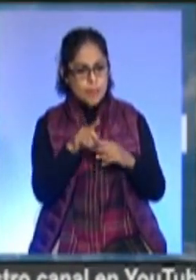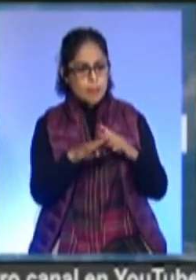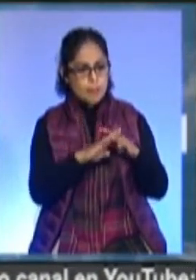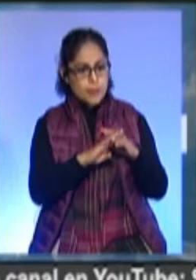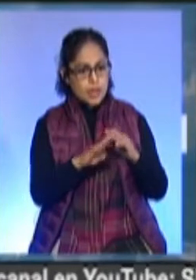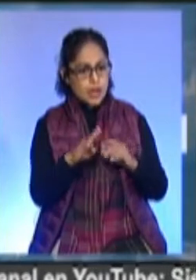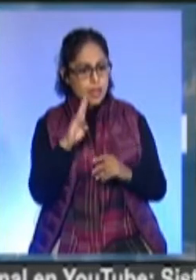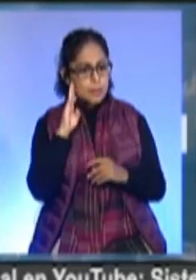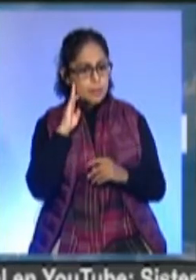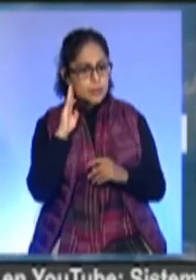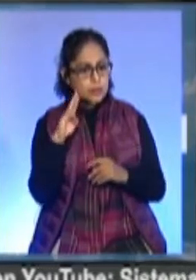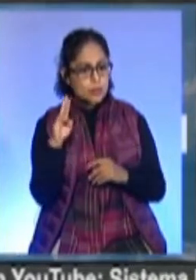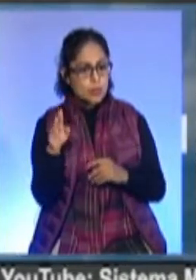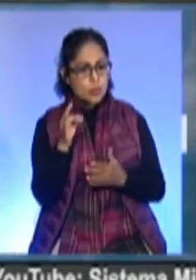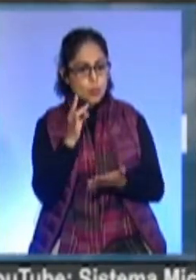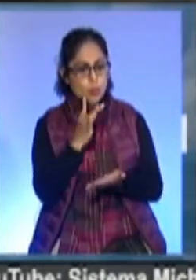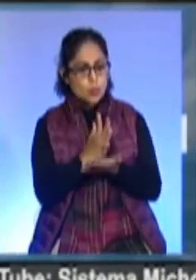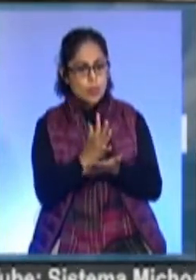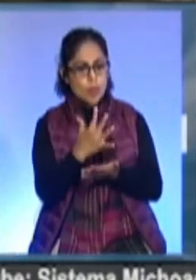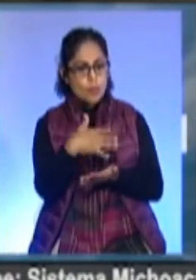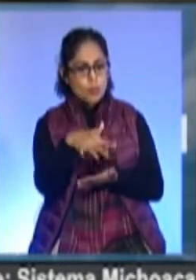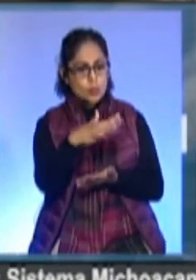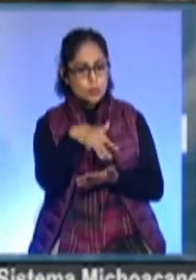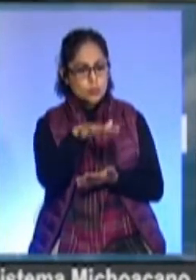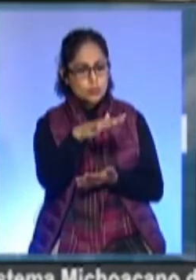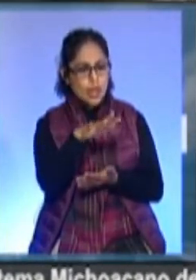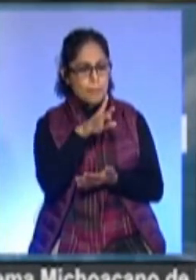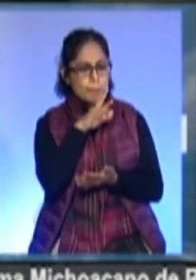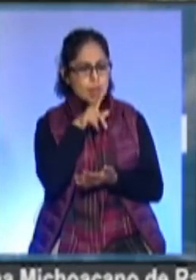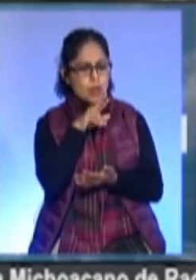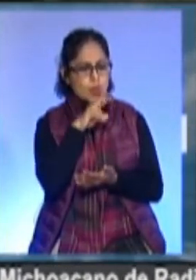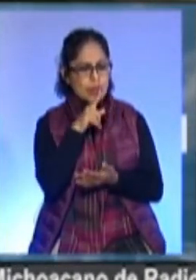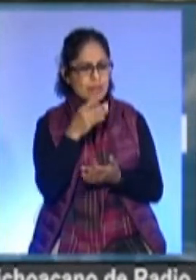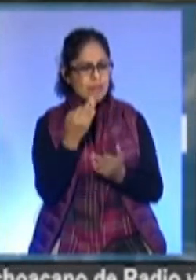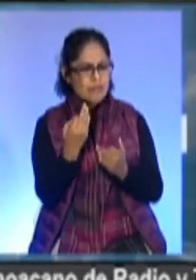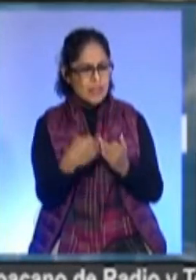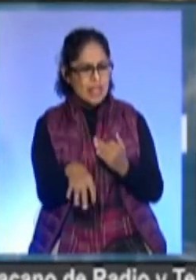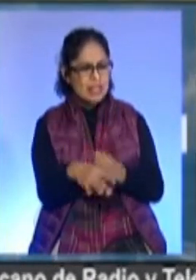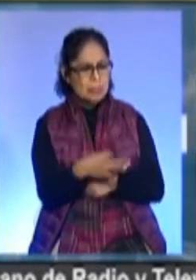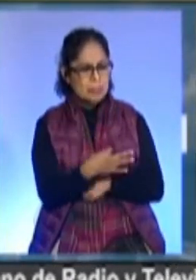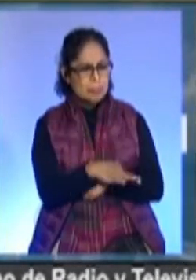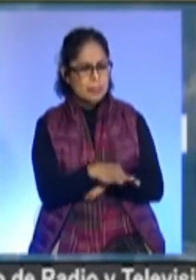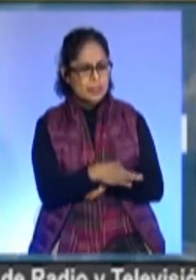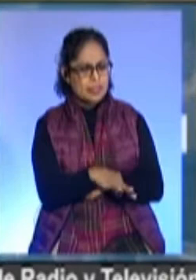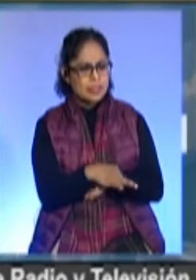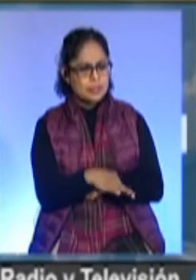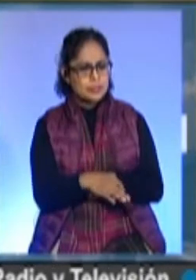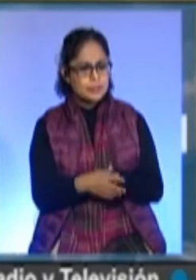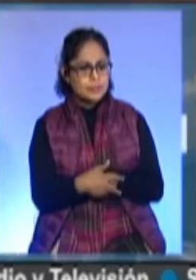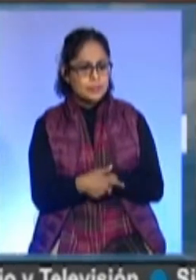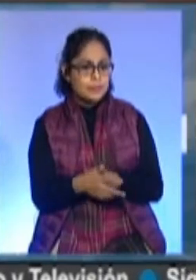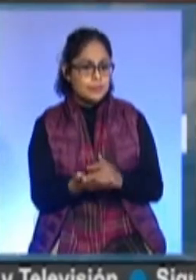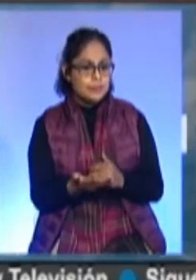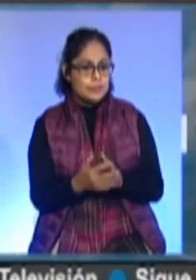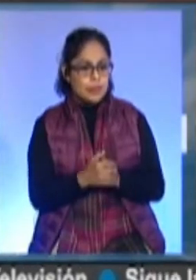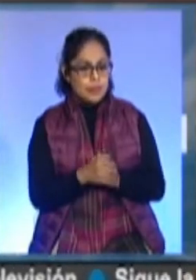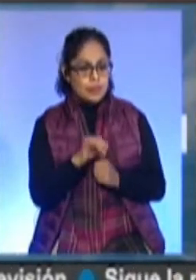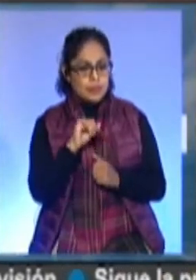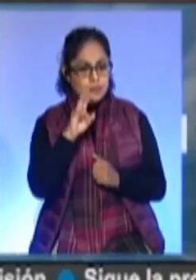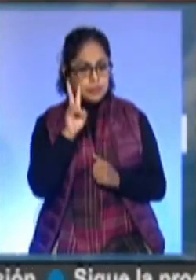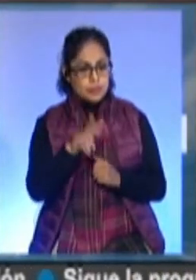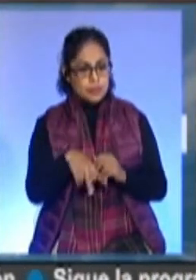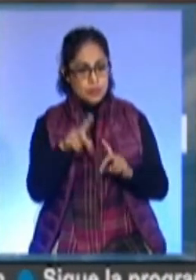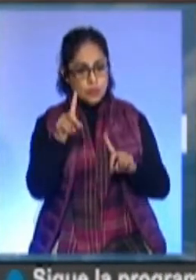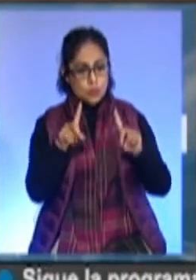michoacano, en esta búsqueda de mejores oportunidades, hay grandes pendientes que se tiene con este sector de la población. Bueno, sin duda uno de